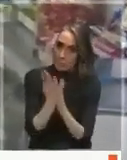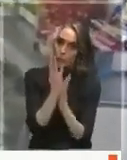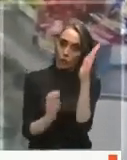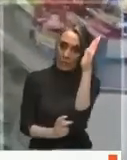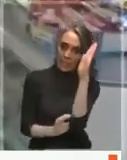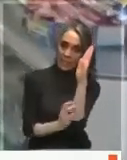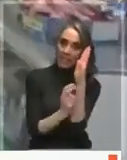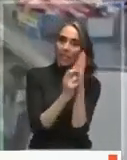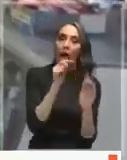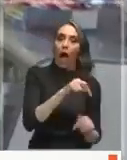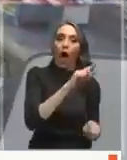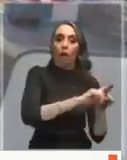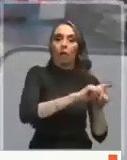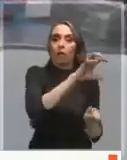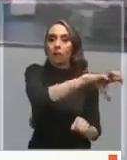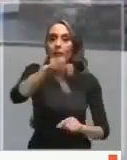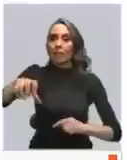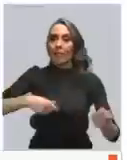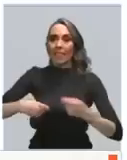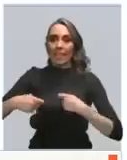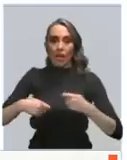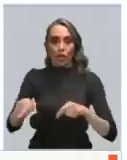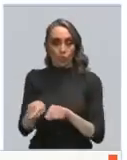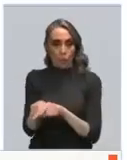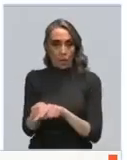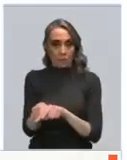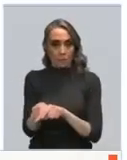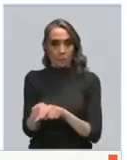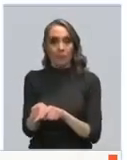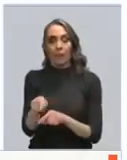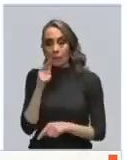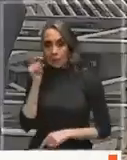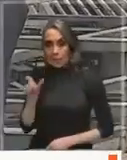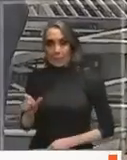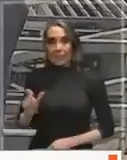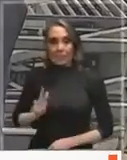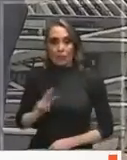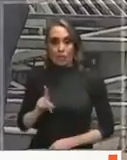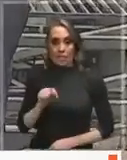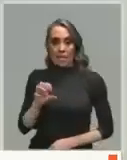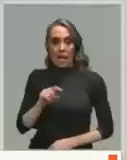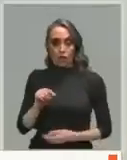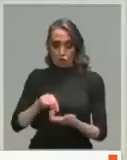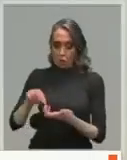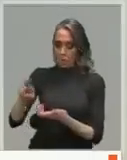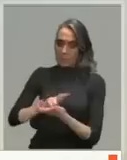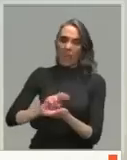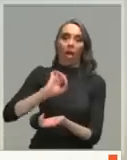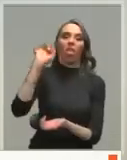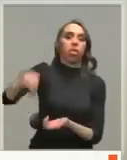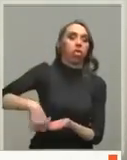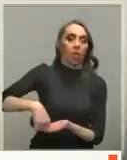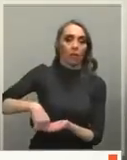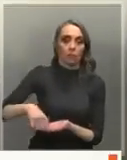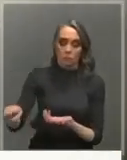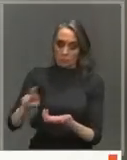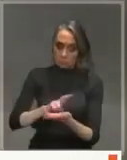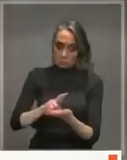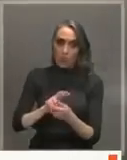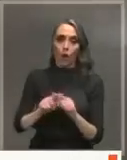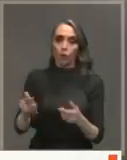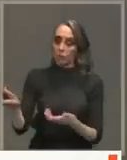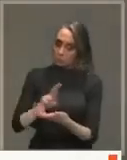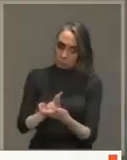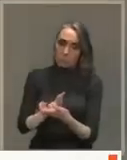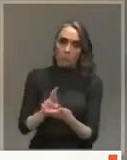y hoy tiene varios negocios como este. Lo cierto es que Santos ignoró el mensaje. Pero llegó otro, y